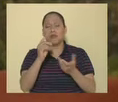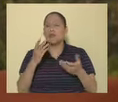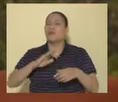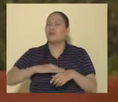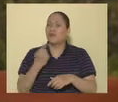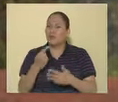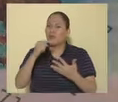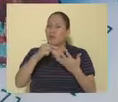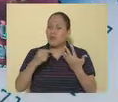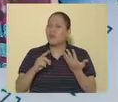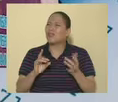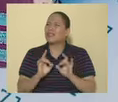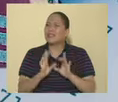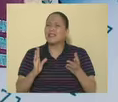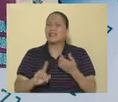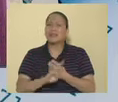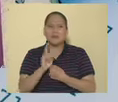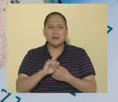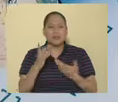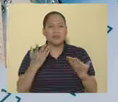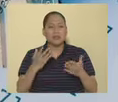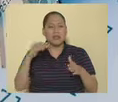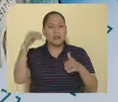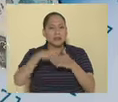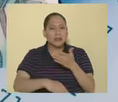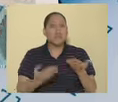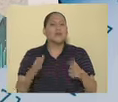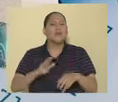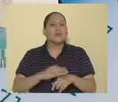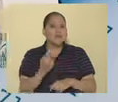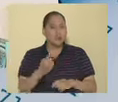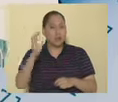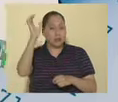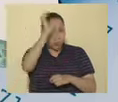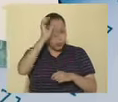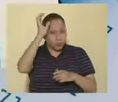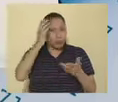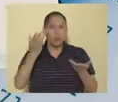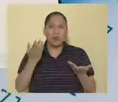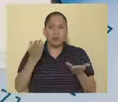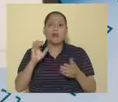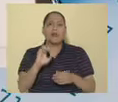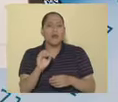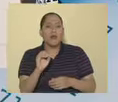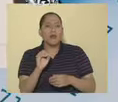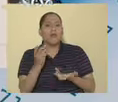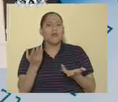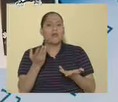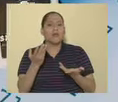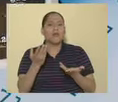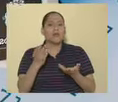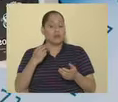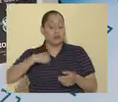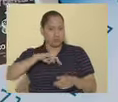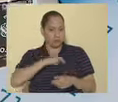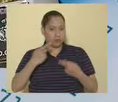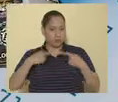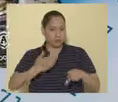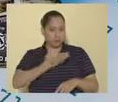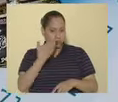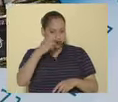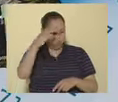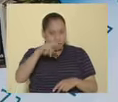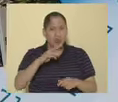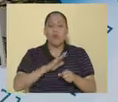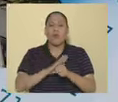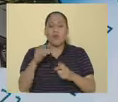causas, Susana, de que nuestra cultura, porque es específicamente nosotros como mexicanos,